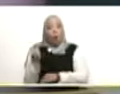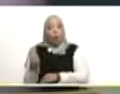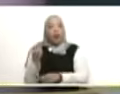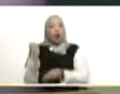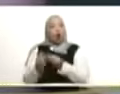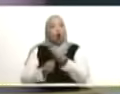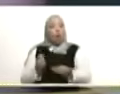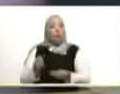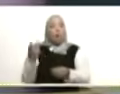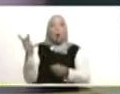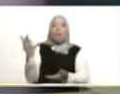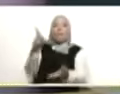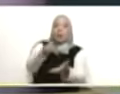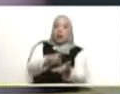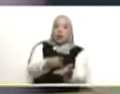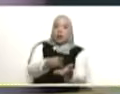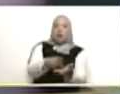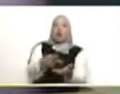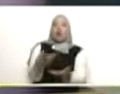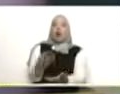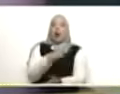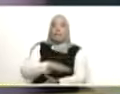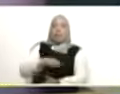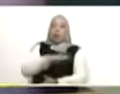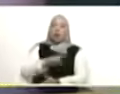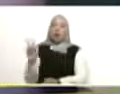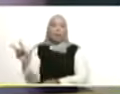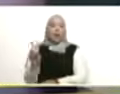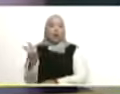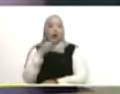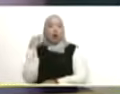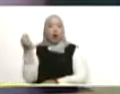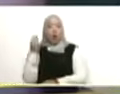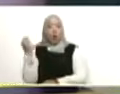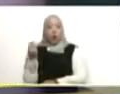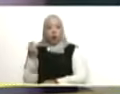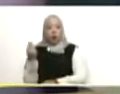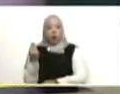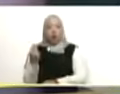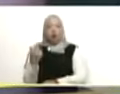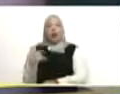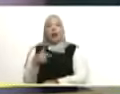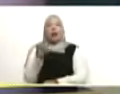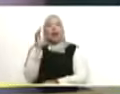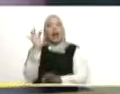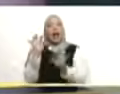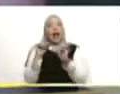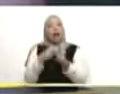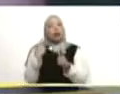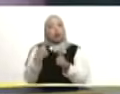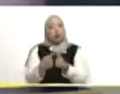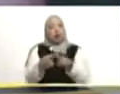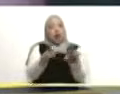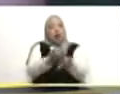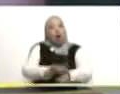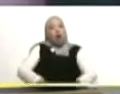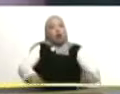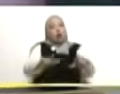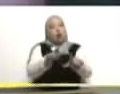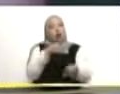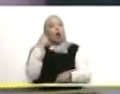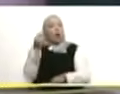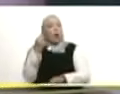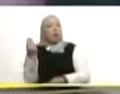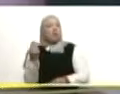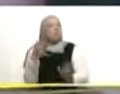Joven. Empezando por algo fundamental, presidente, que es la zona juventud. Y ustedes se preguntarán, ¿qué va a ser la zona